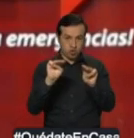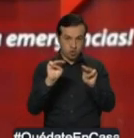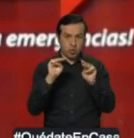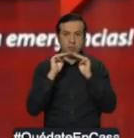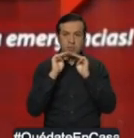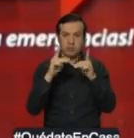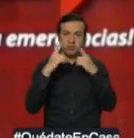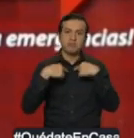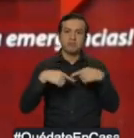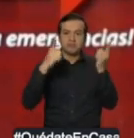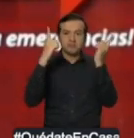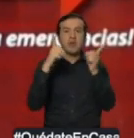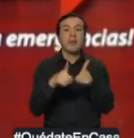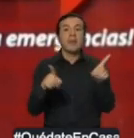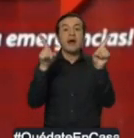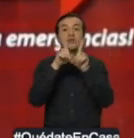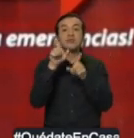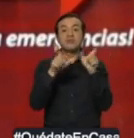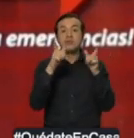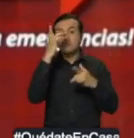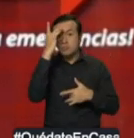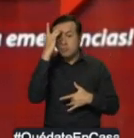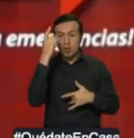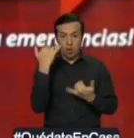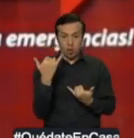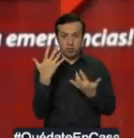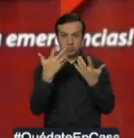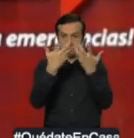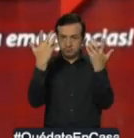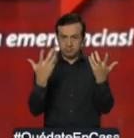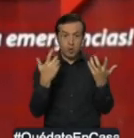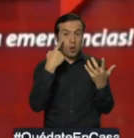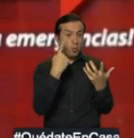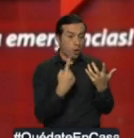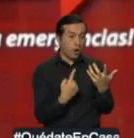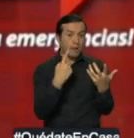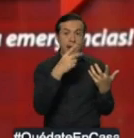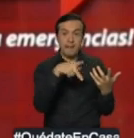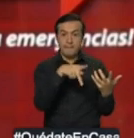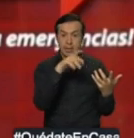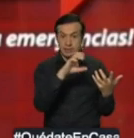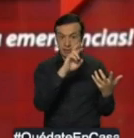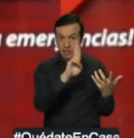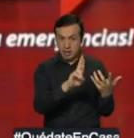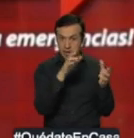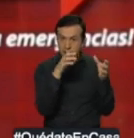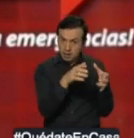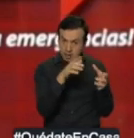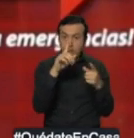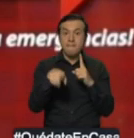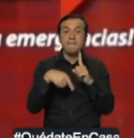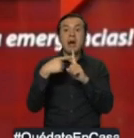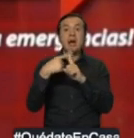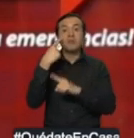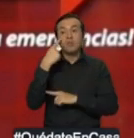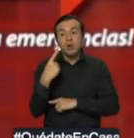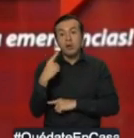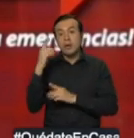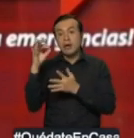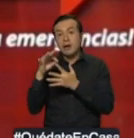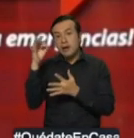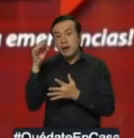reportar las pruebas haciendo la diferencia entre estas dos estos dos tipos de prueba así que encontrarán ustedes